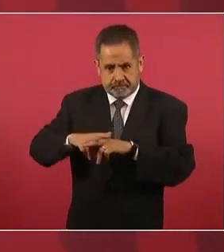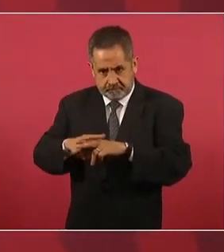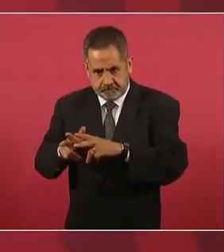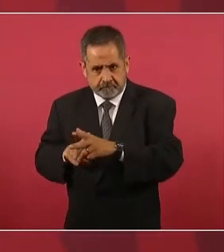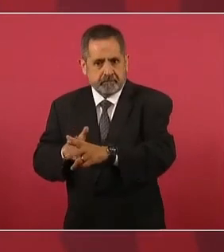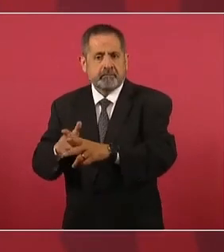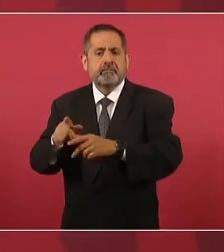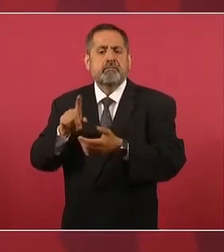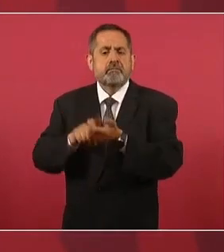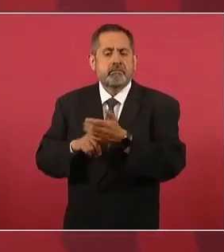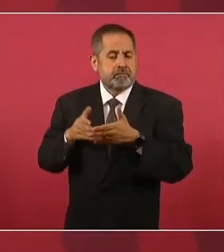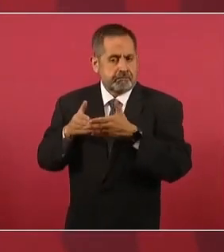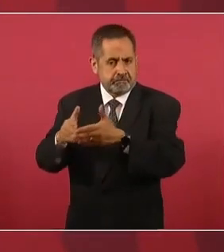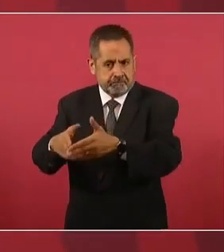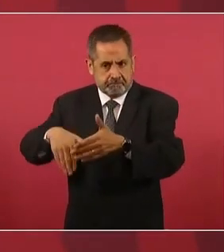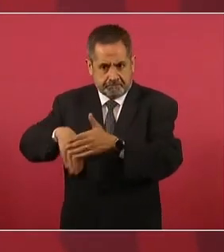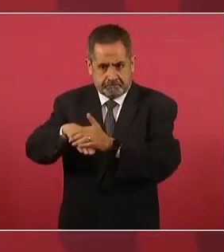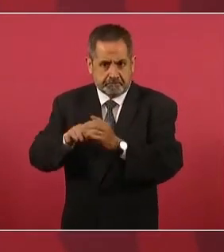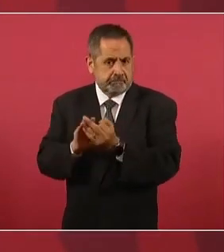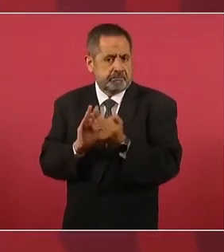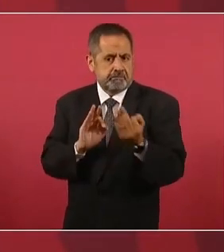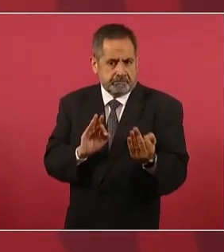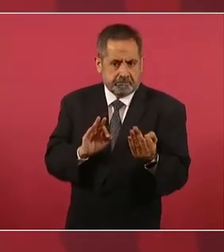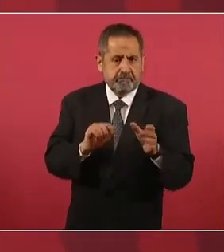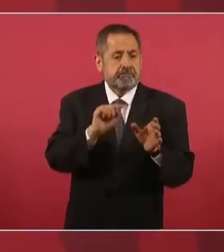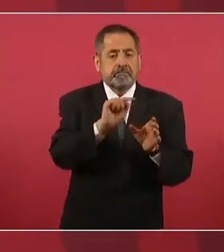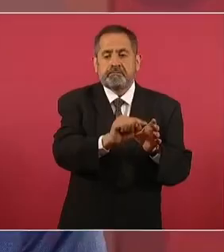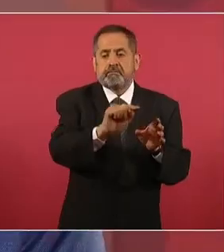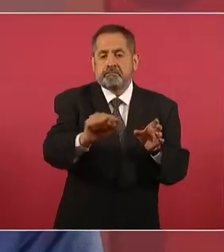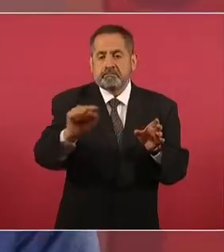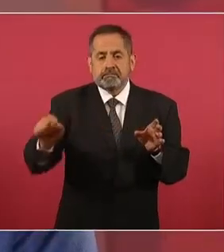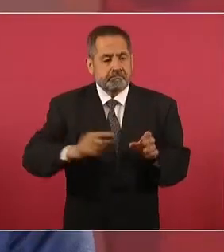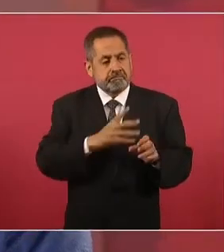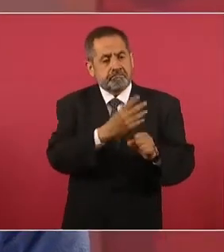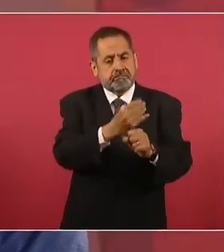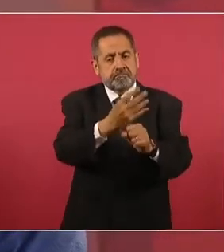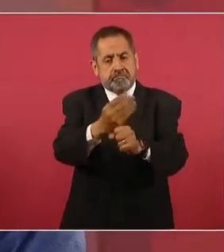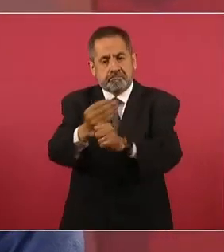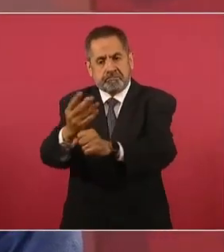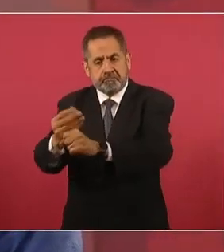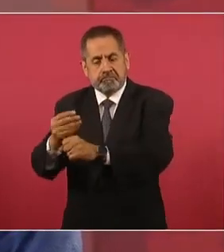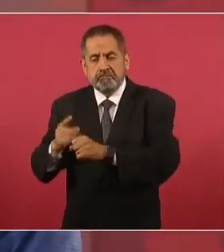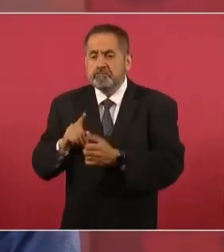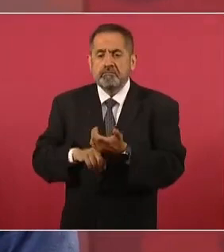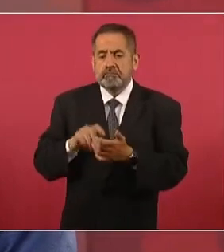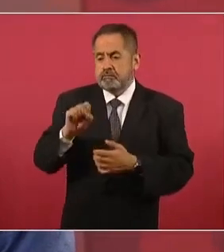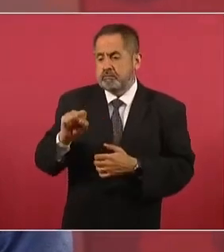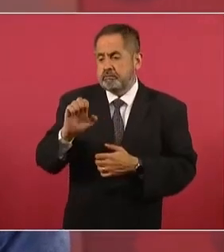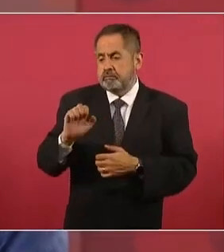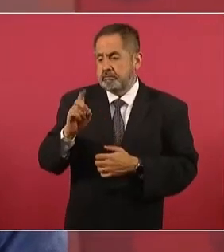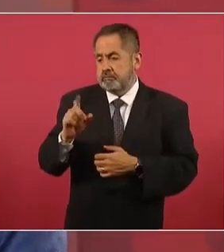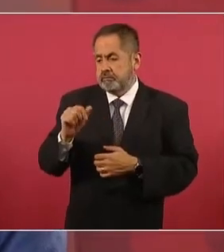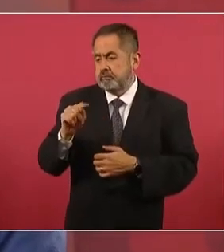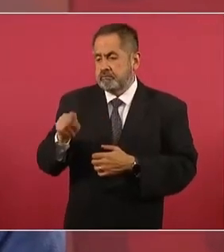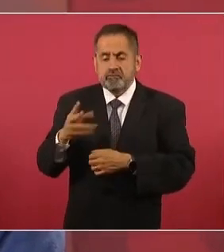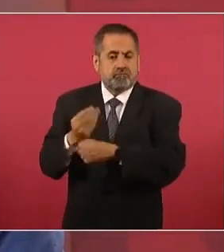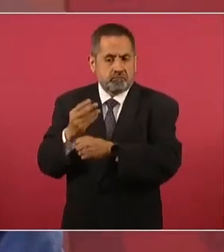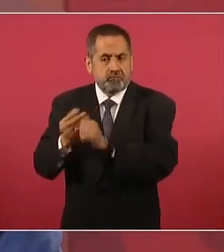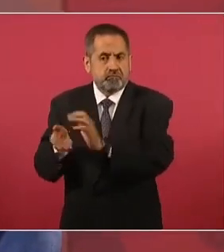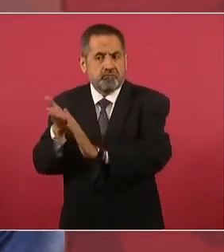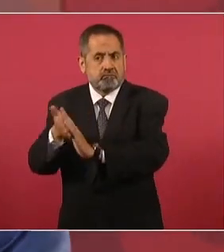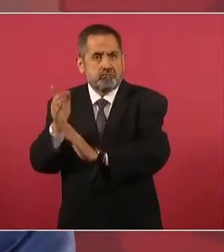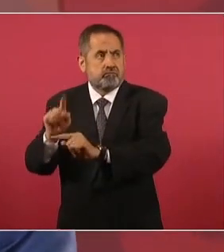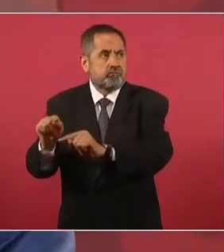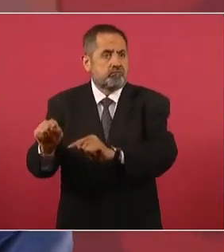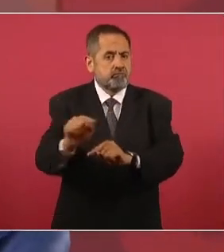invirtiendo y está trabajando SEDATU. Lo mismo en el Tren Maya,